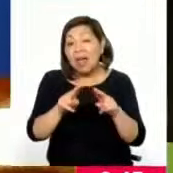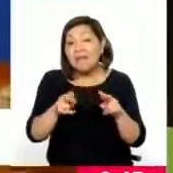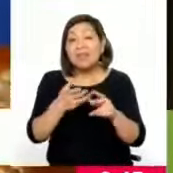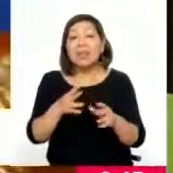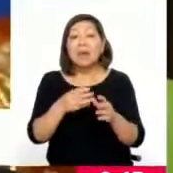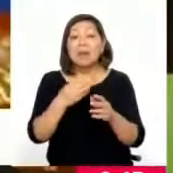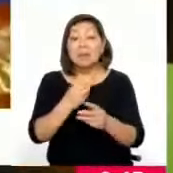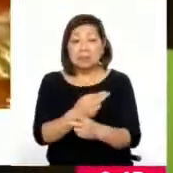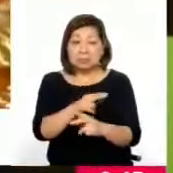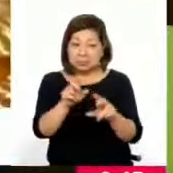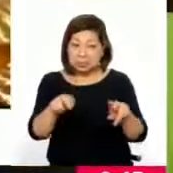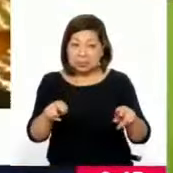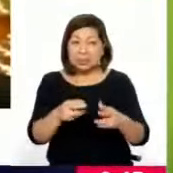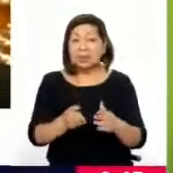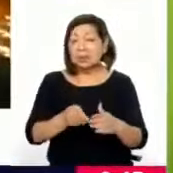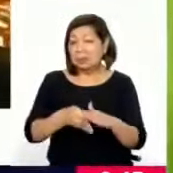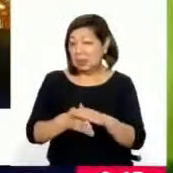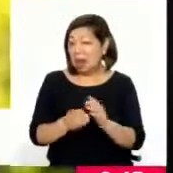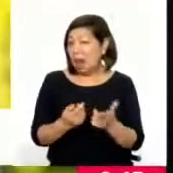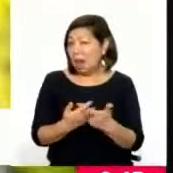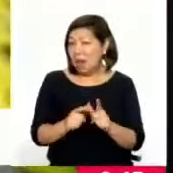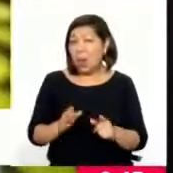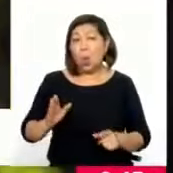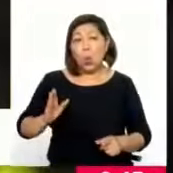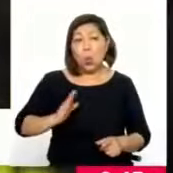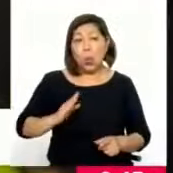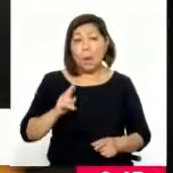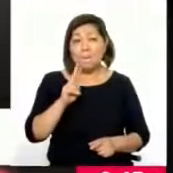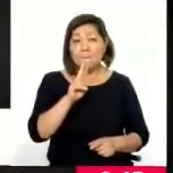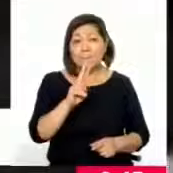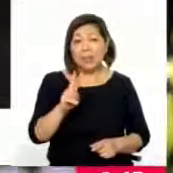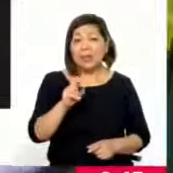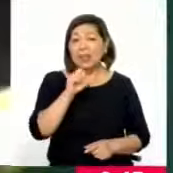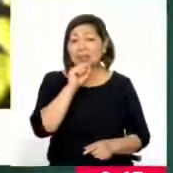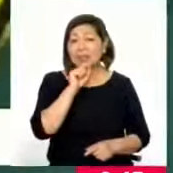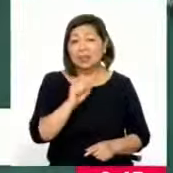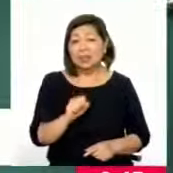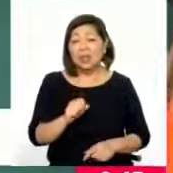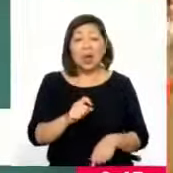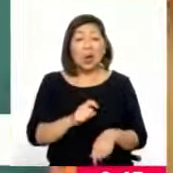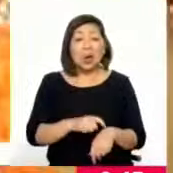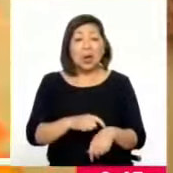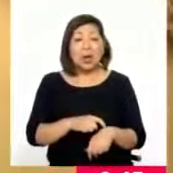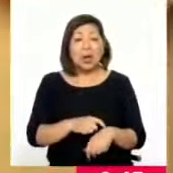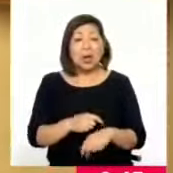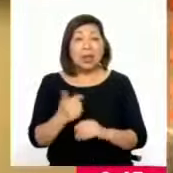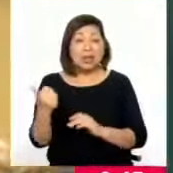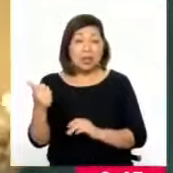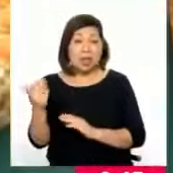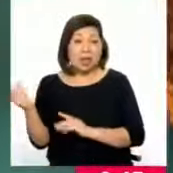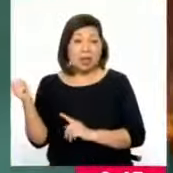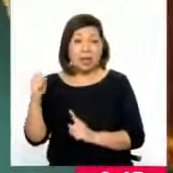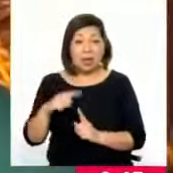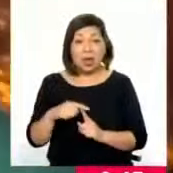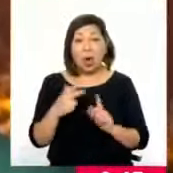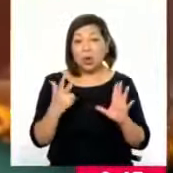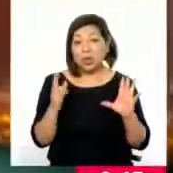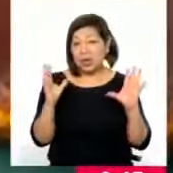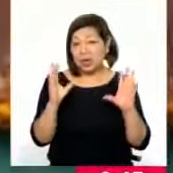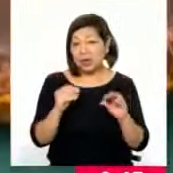otros. El ingreso es libre hasta el jueves 22 de diciembre en el horario de 10 de la mañana a 8 de la noche.